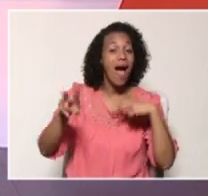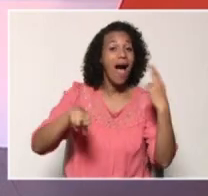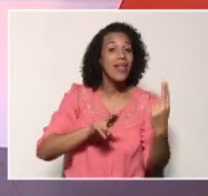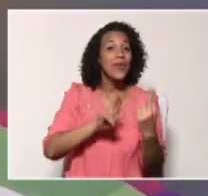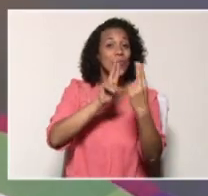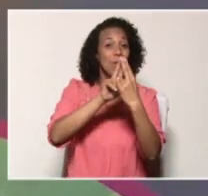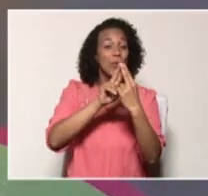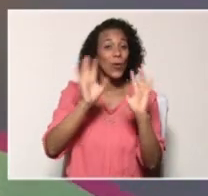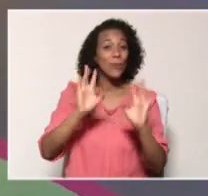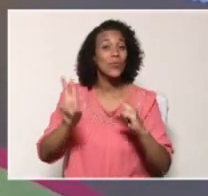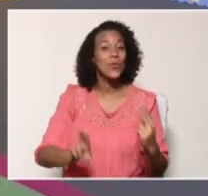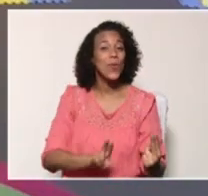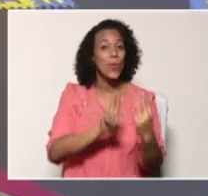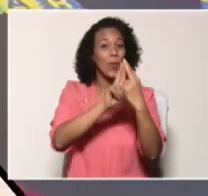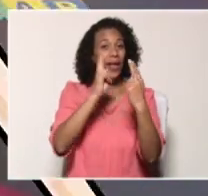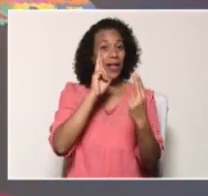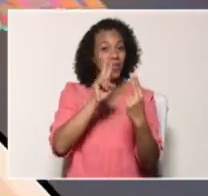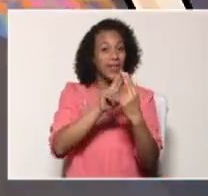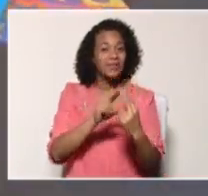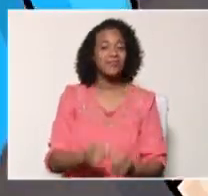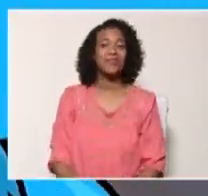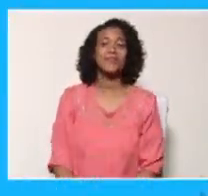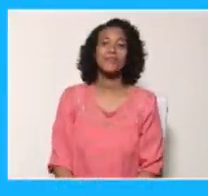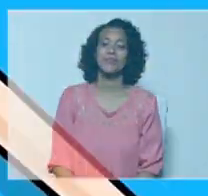luego, querida familia. Hasta luego.